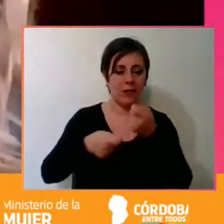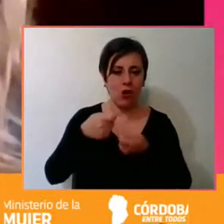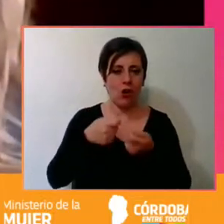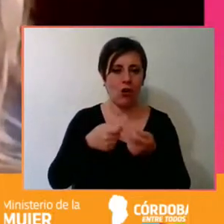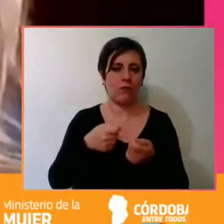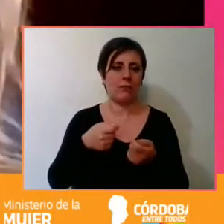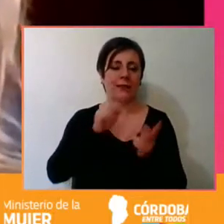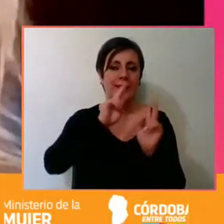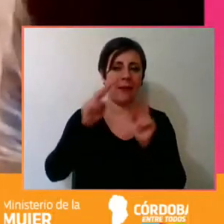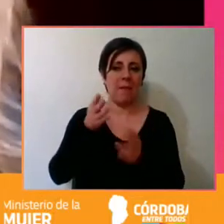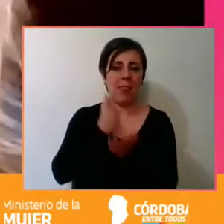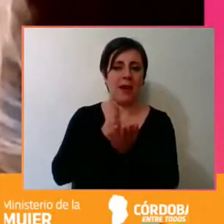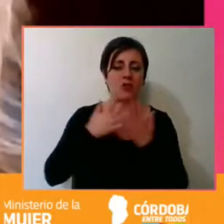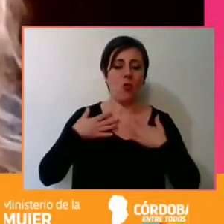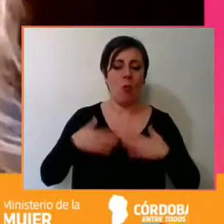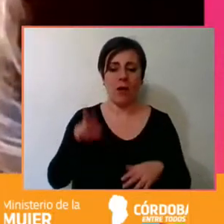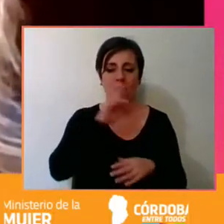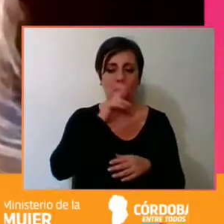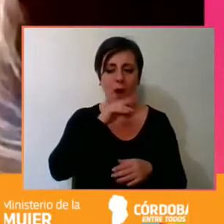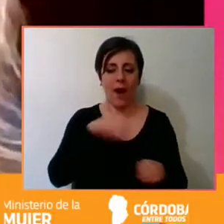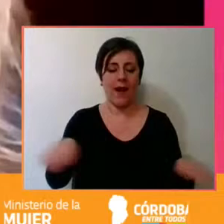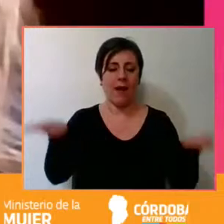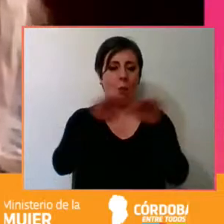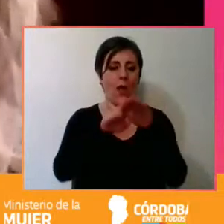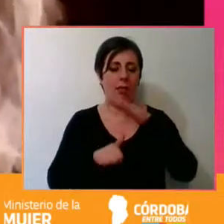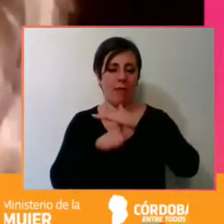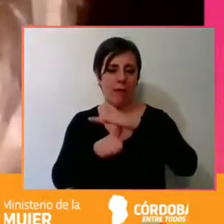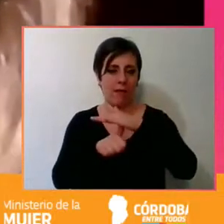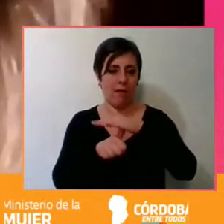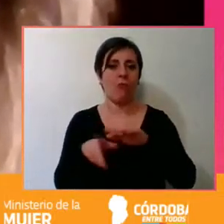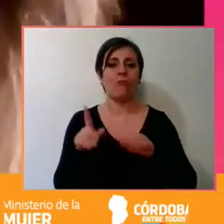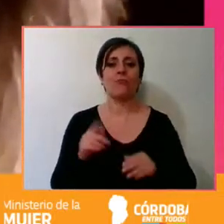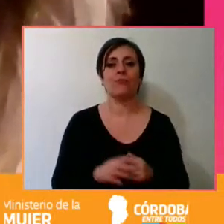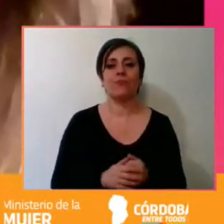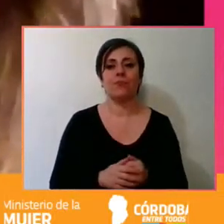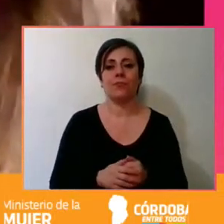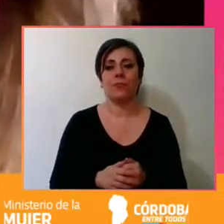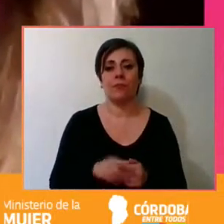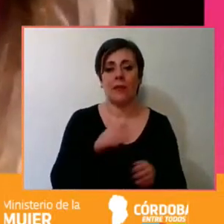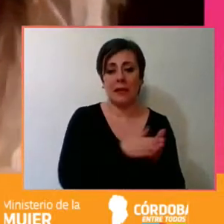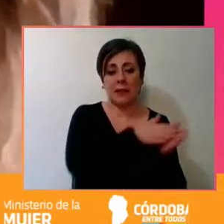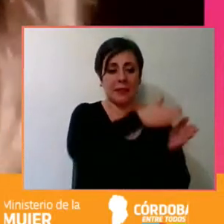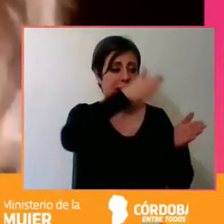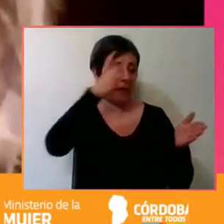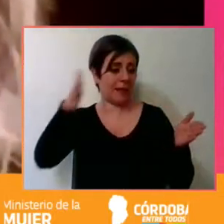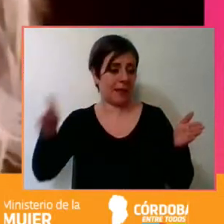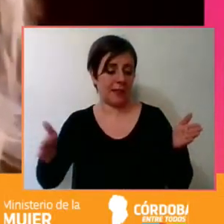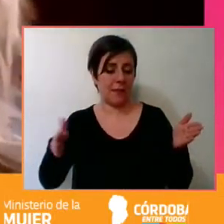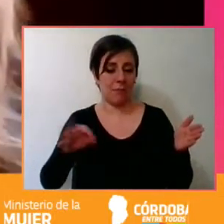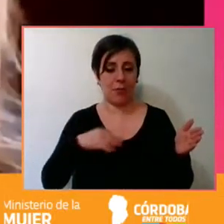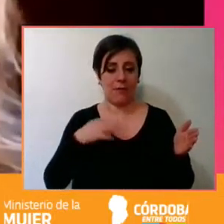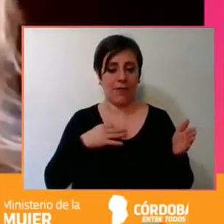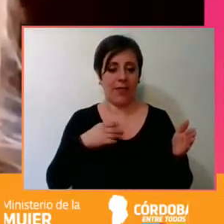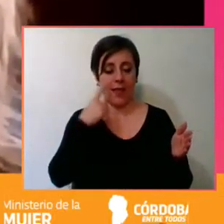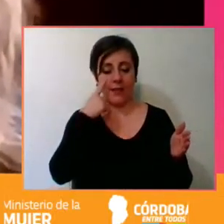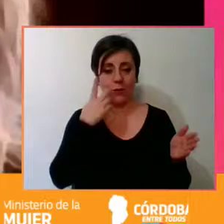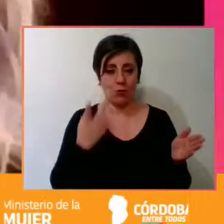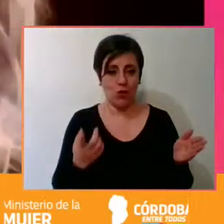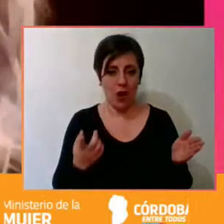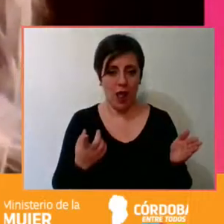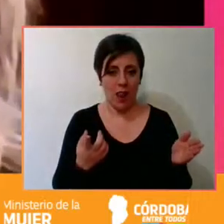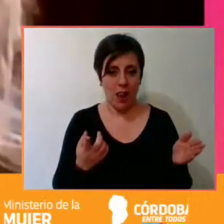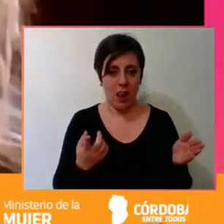derechos humanos de las mujeres y de igualdad de género. Y durante todo este periodo de vida institucional,